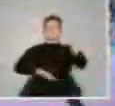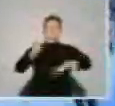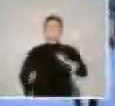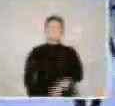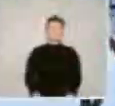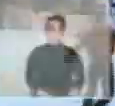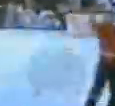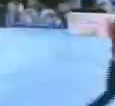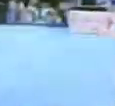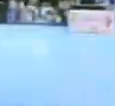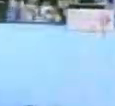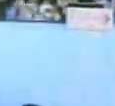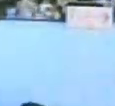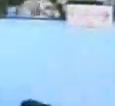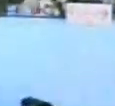Si en